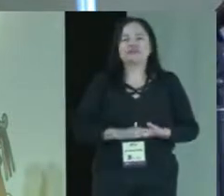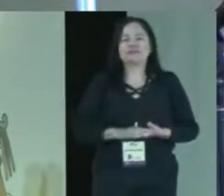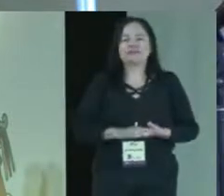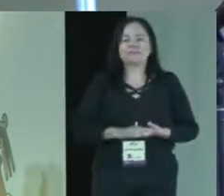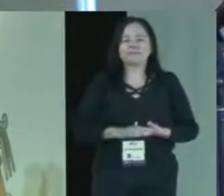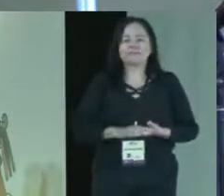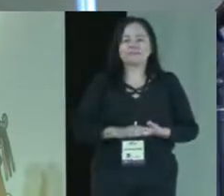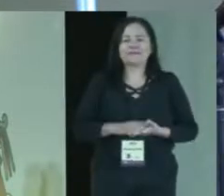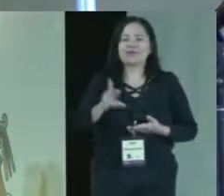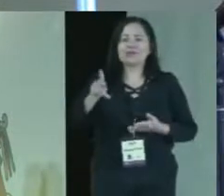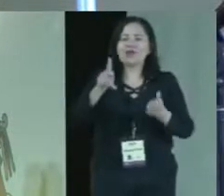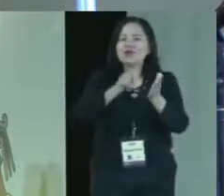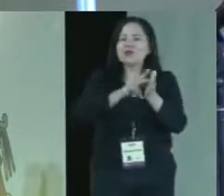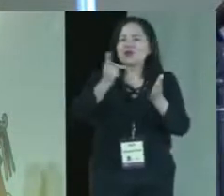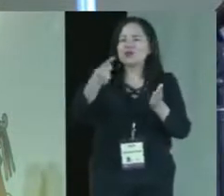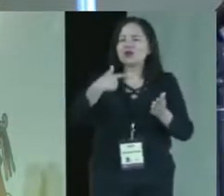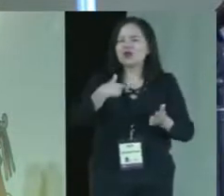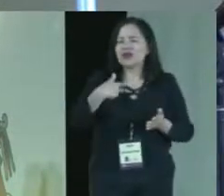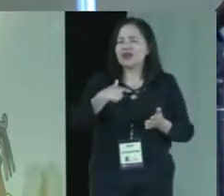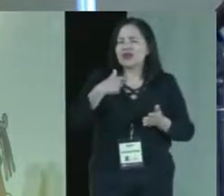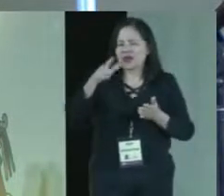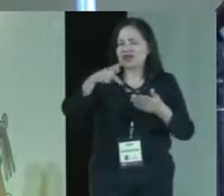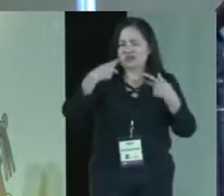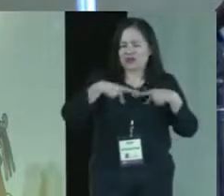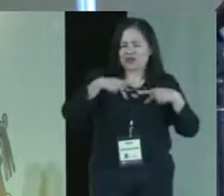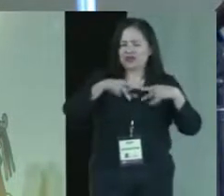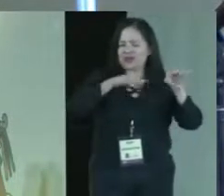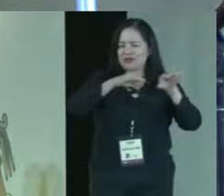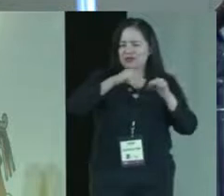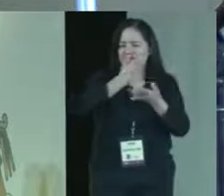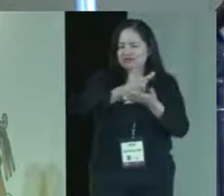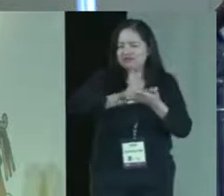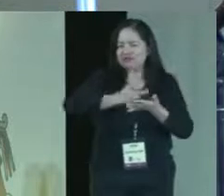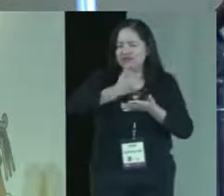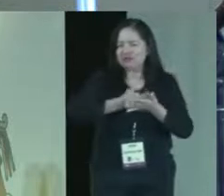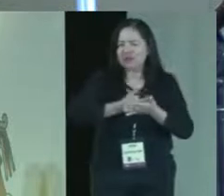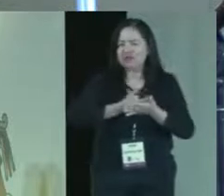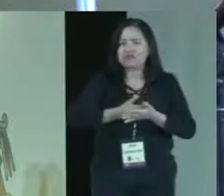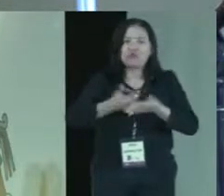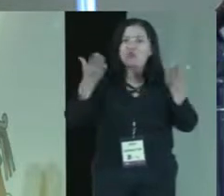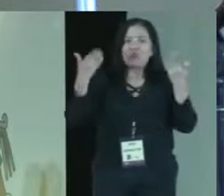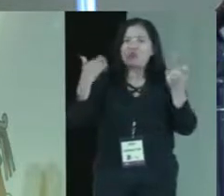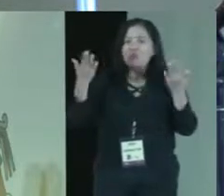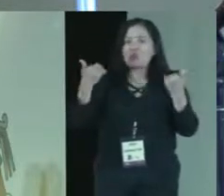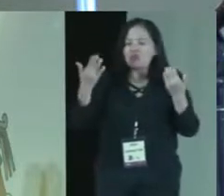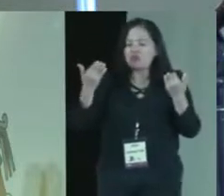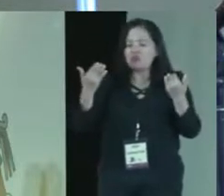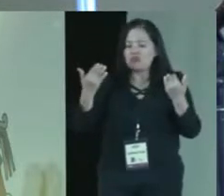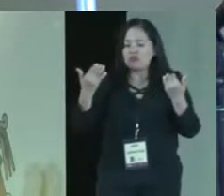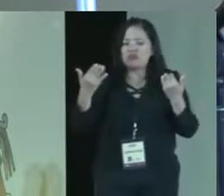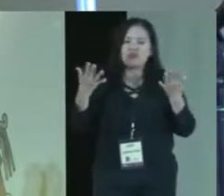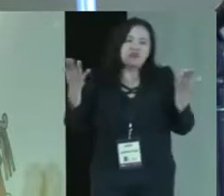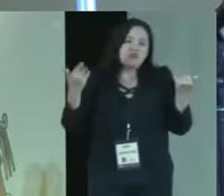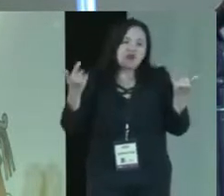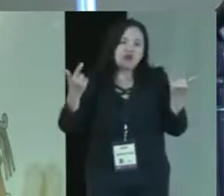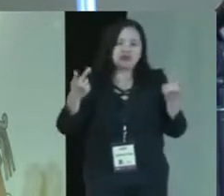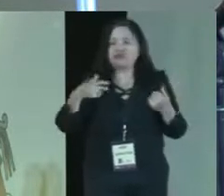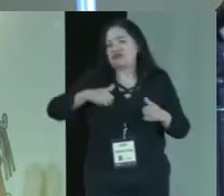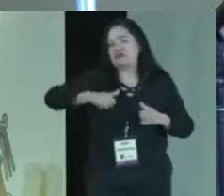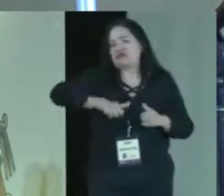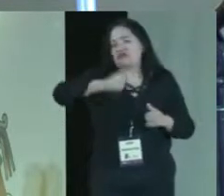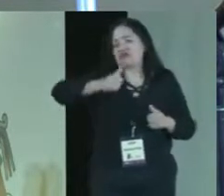sostenido sobre el tema de salarios y en general laboral no tenía ninguna base científica, eran supercherías